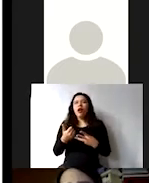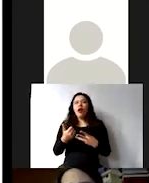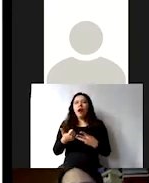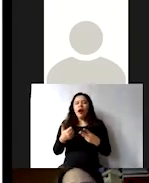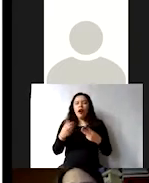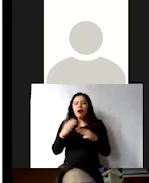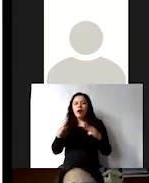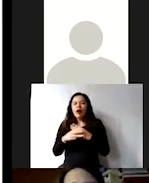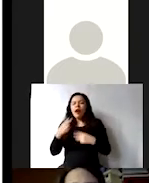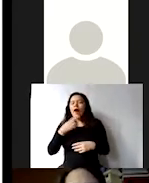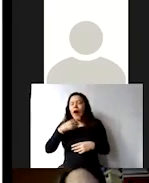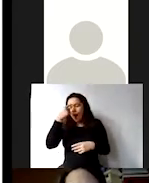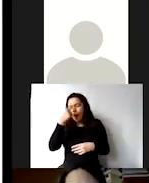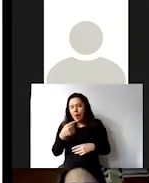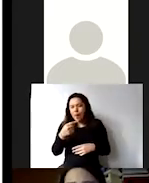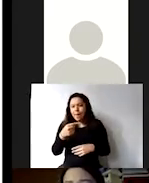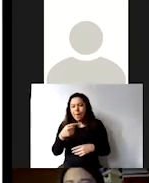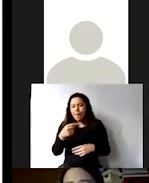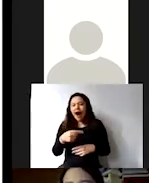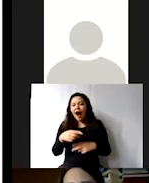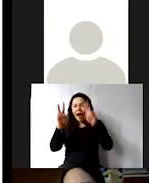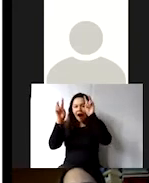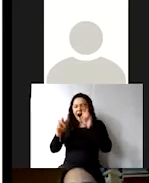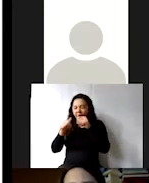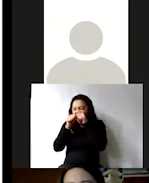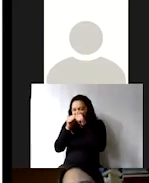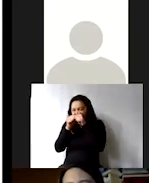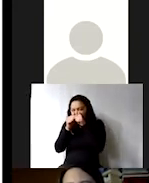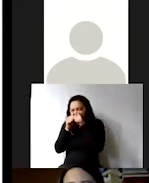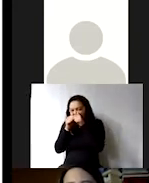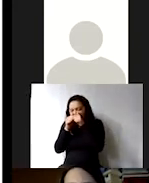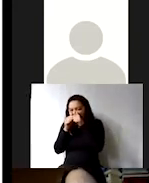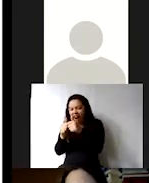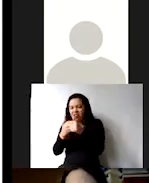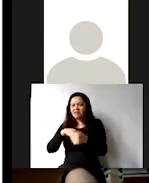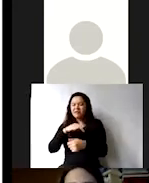instrumentos un poco para este tema, pero bueno, lo importante es que contemos con